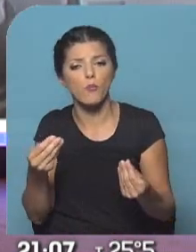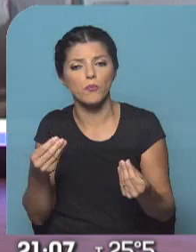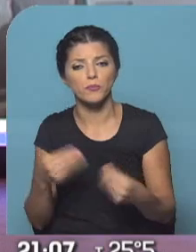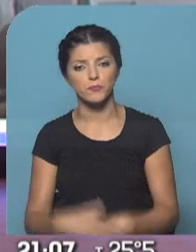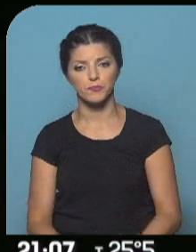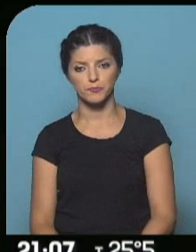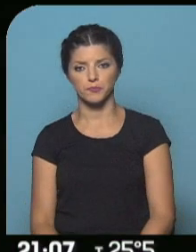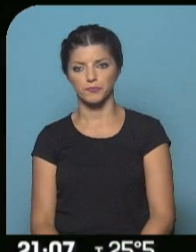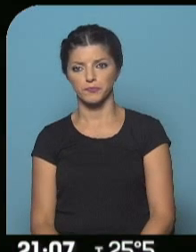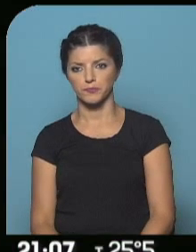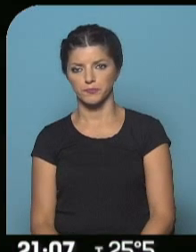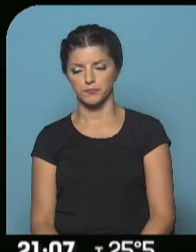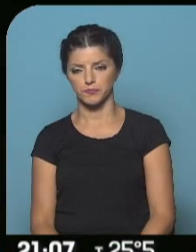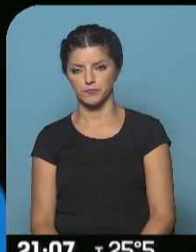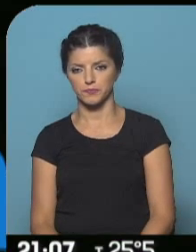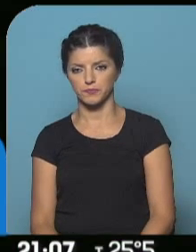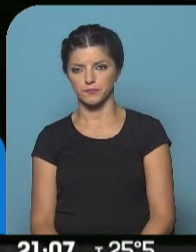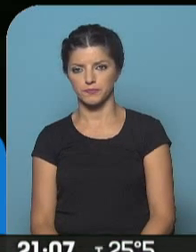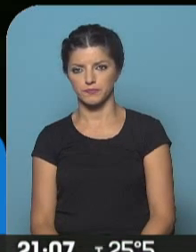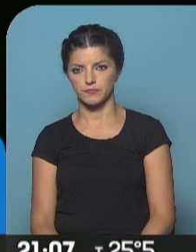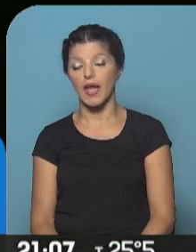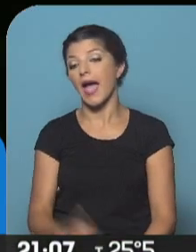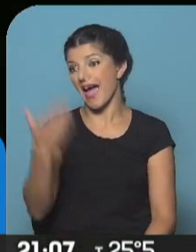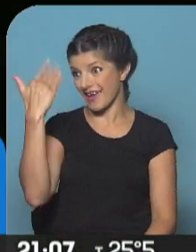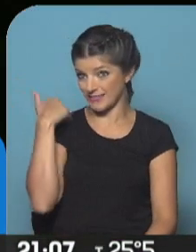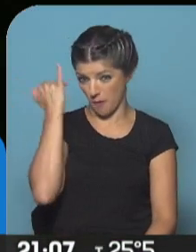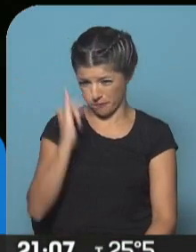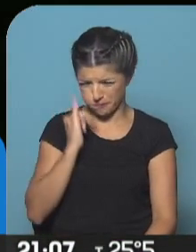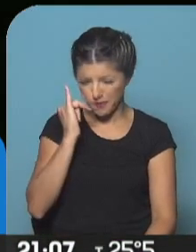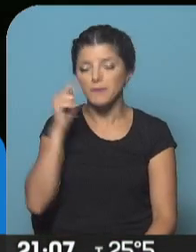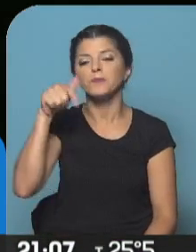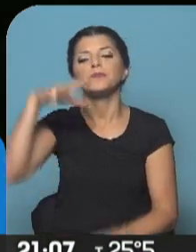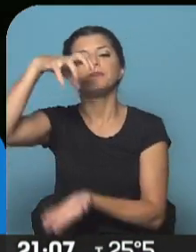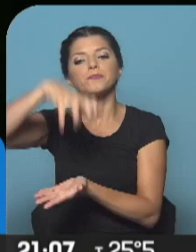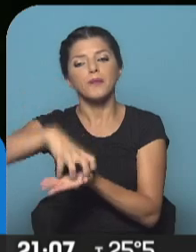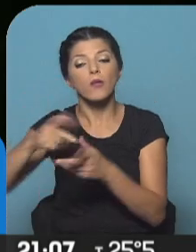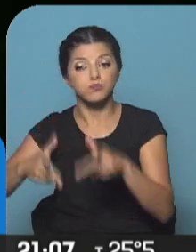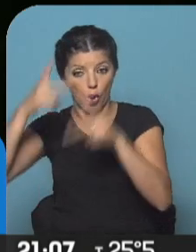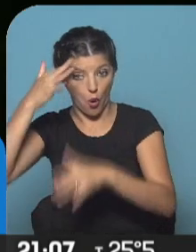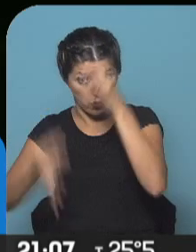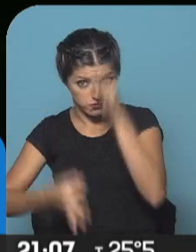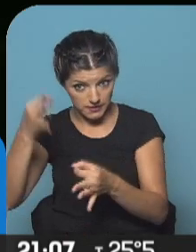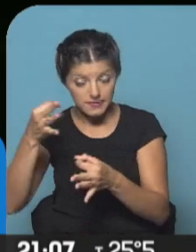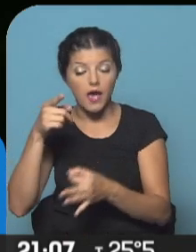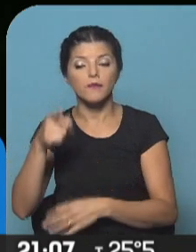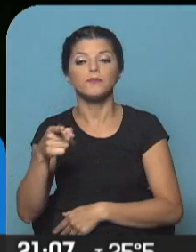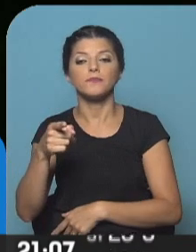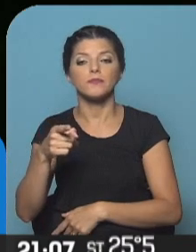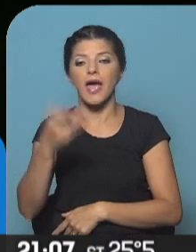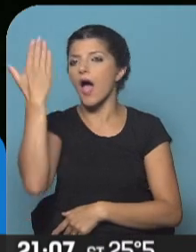Bueno, como lo decíamos, como lo anticipábamos, estamos aquí en los tribunales federales de Comodoro Pío, donde esta tarde los tres fiscales a cargo de la